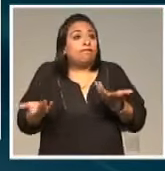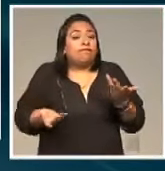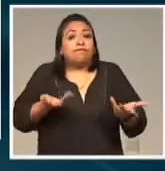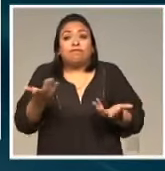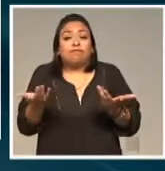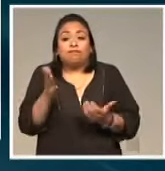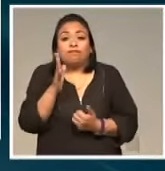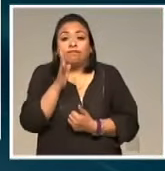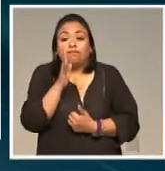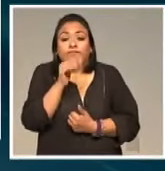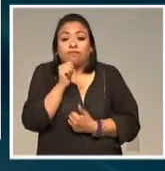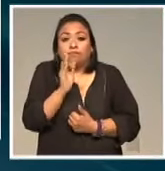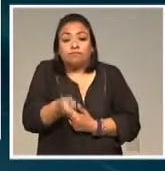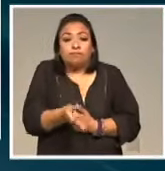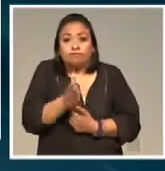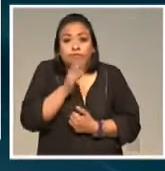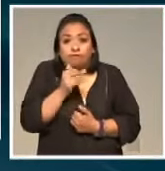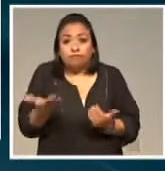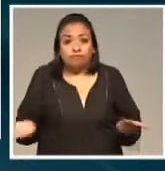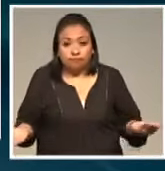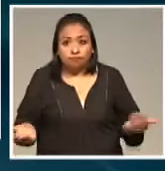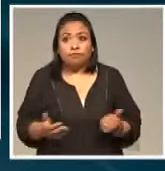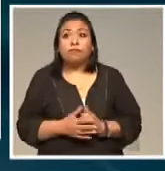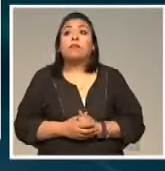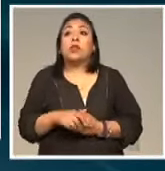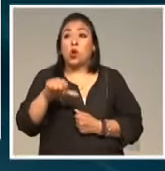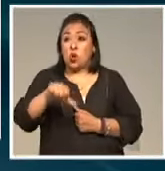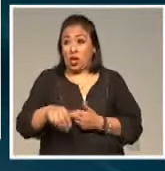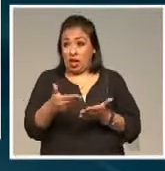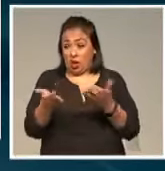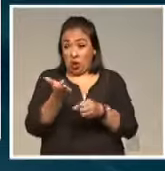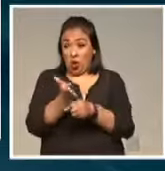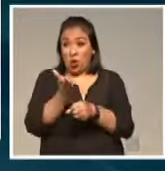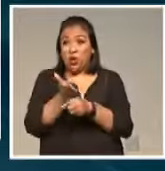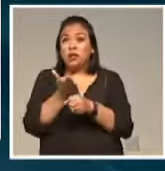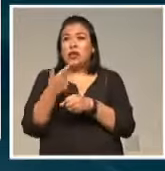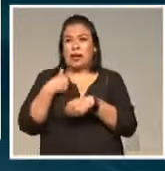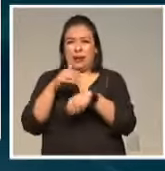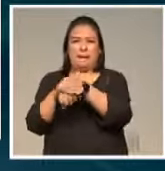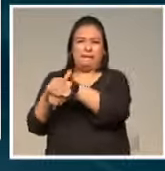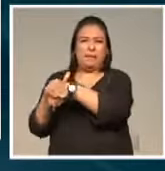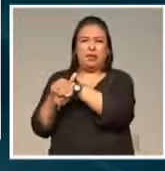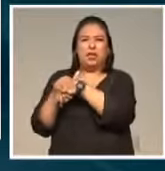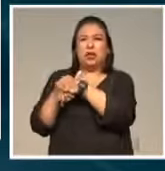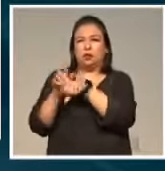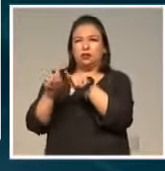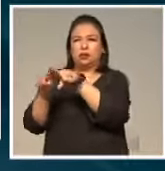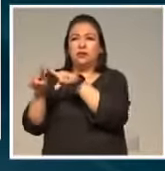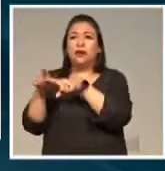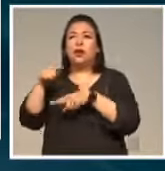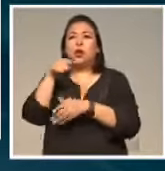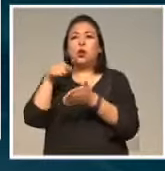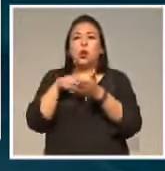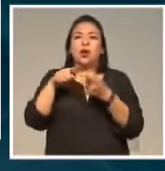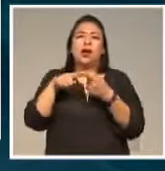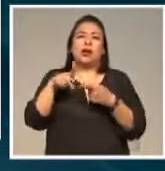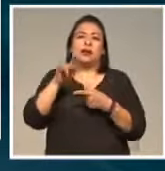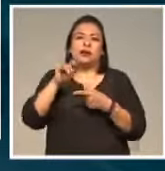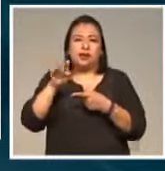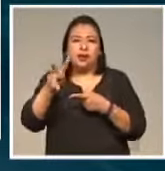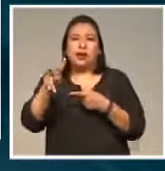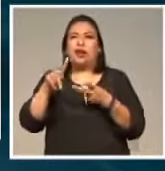no se puede aceptar. Y en este momento varios de mis amigos en Kiev, en Kharkov,